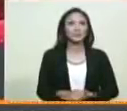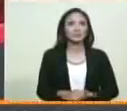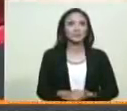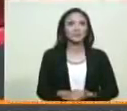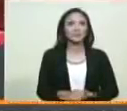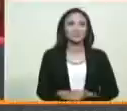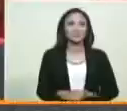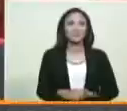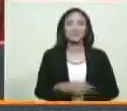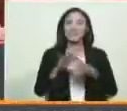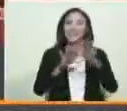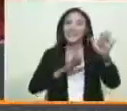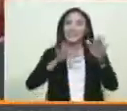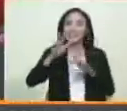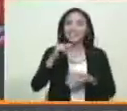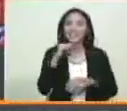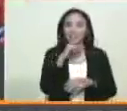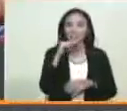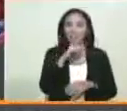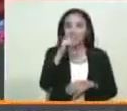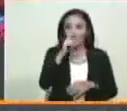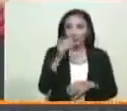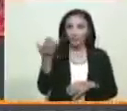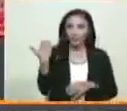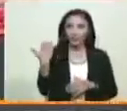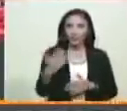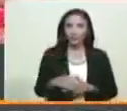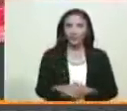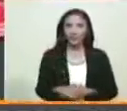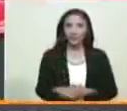El 15 de octubre pasado,